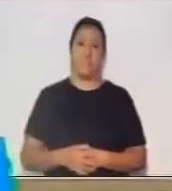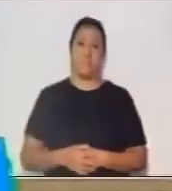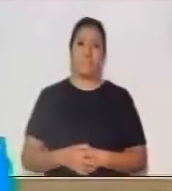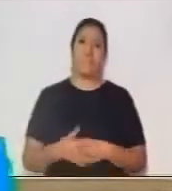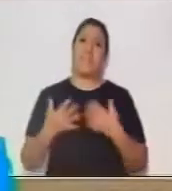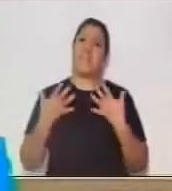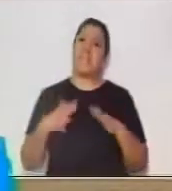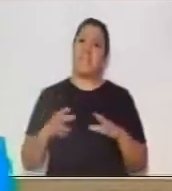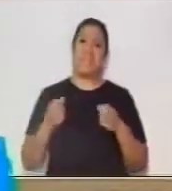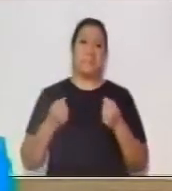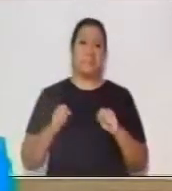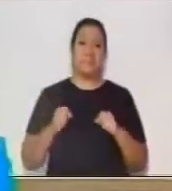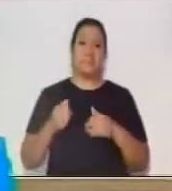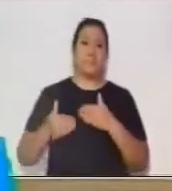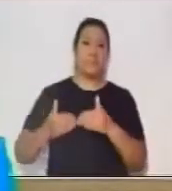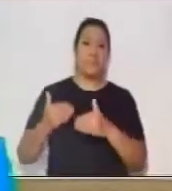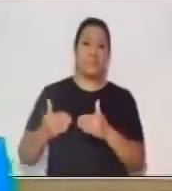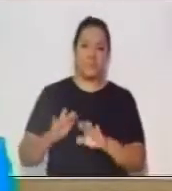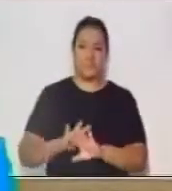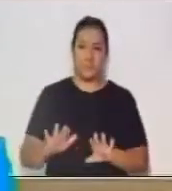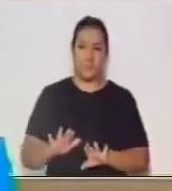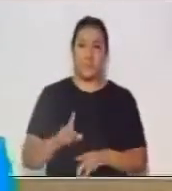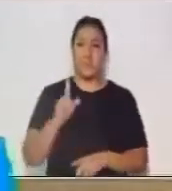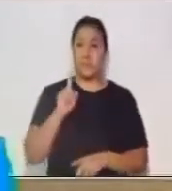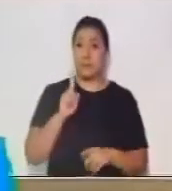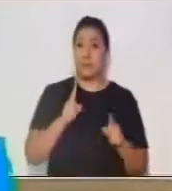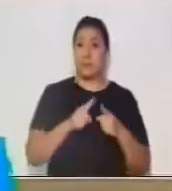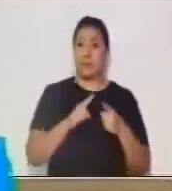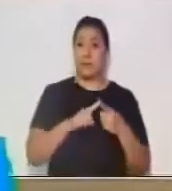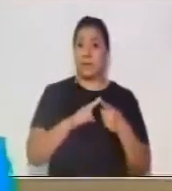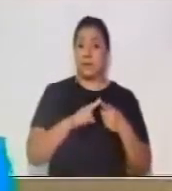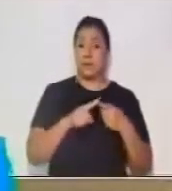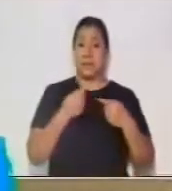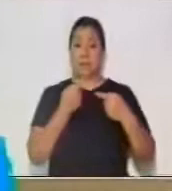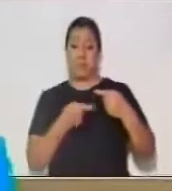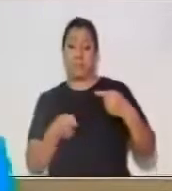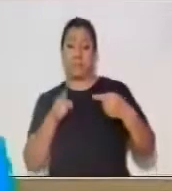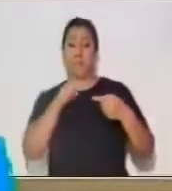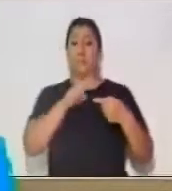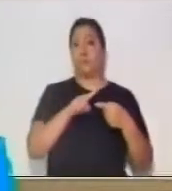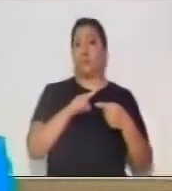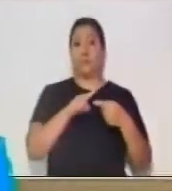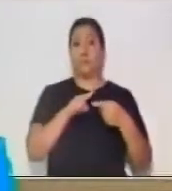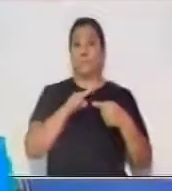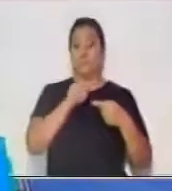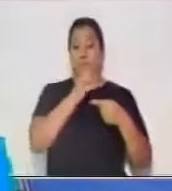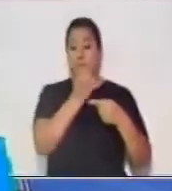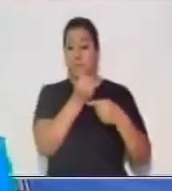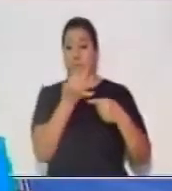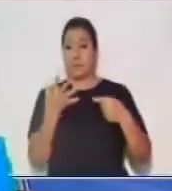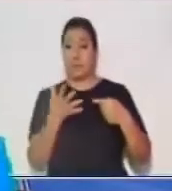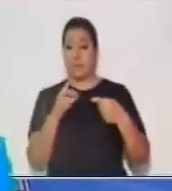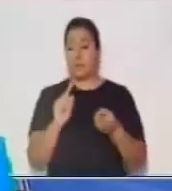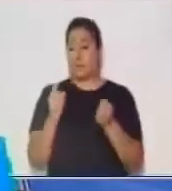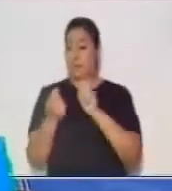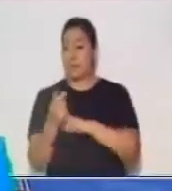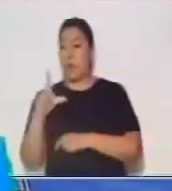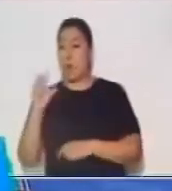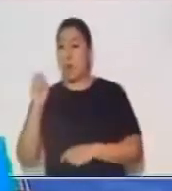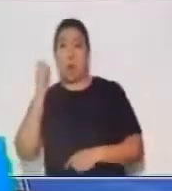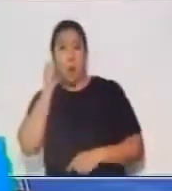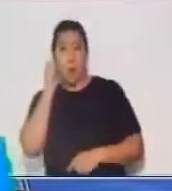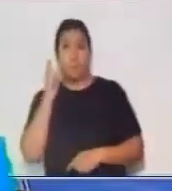Para mantenerte activo, con energía y rendir al 100% todo el día, toma Vita Balance.